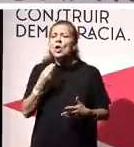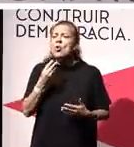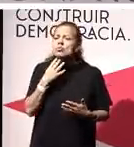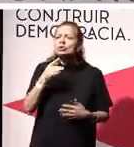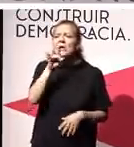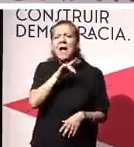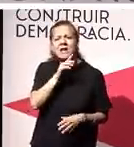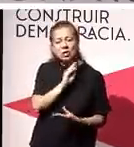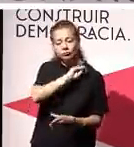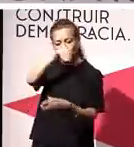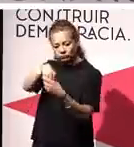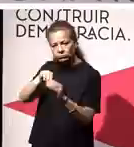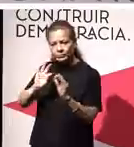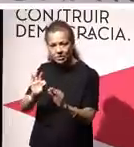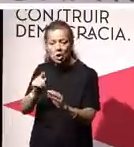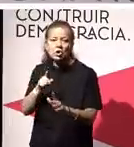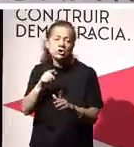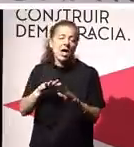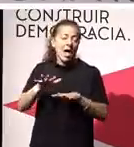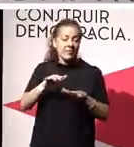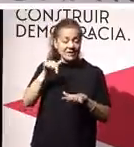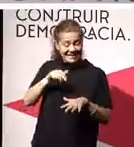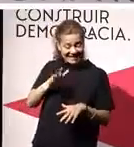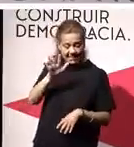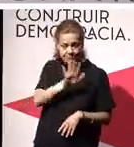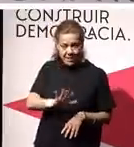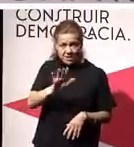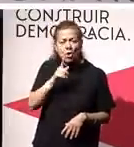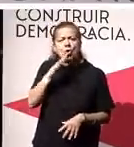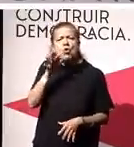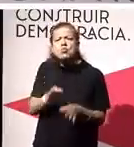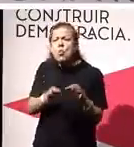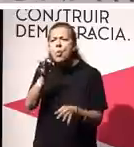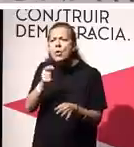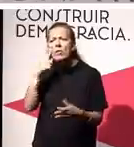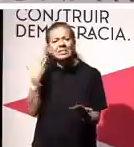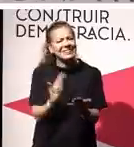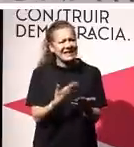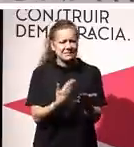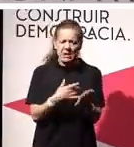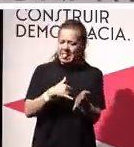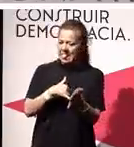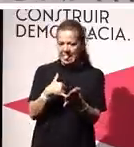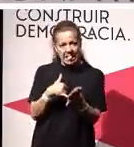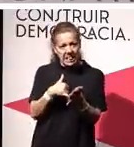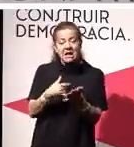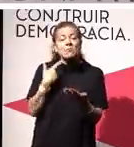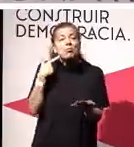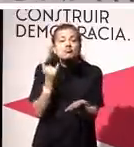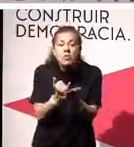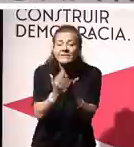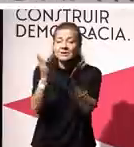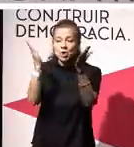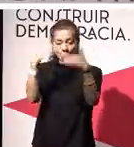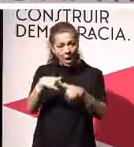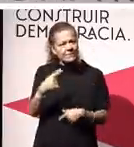canarios y canarias los poderes reaccionarios de este país, con un juicio que tiene un testimonio endeble, que no tiene pruebas,